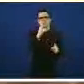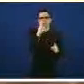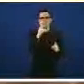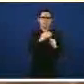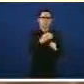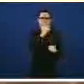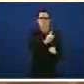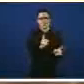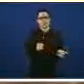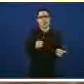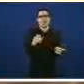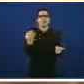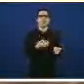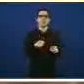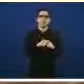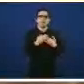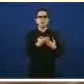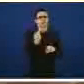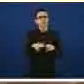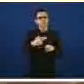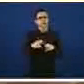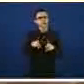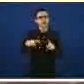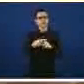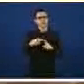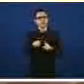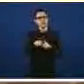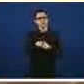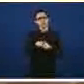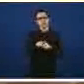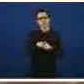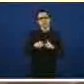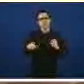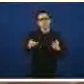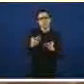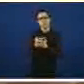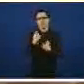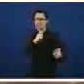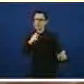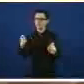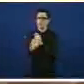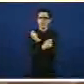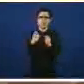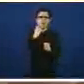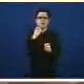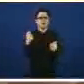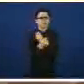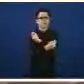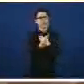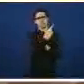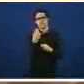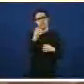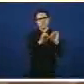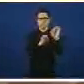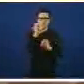política e contundencia A hora desixirles que se lle devolvan o 100% do seu investimento O